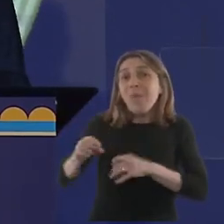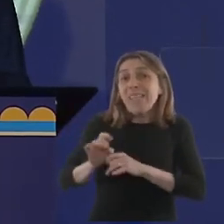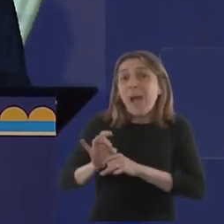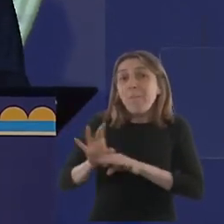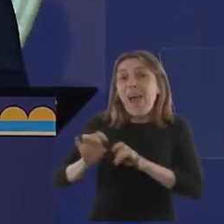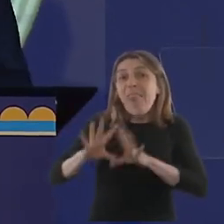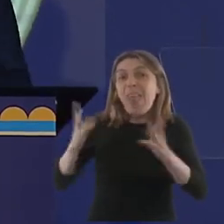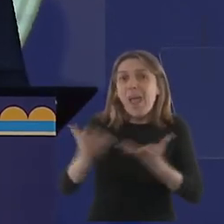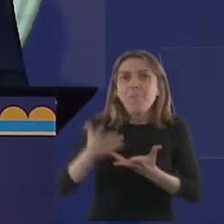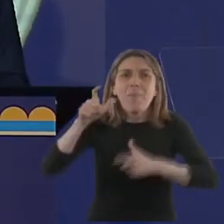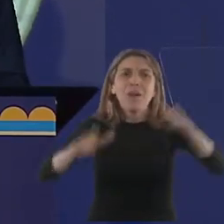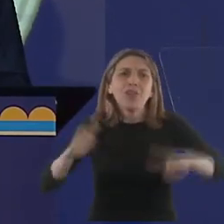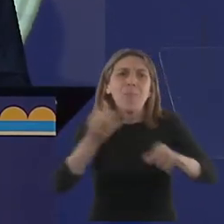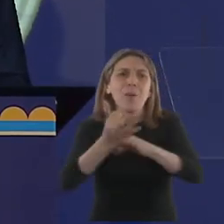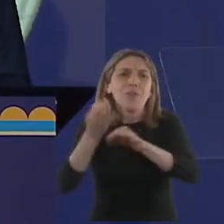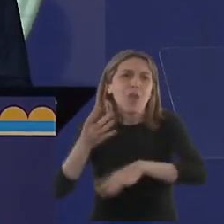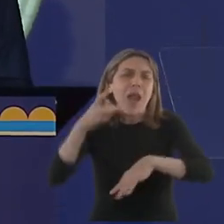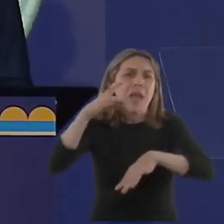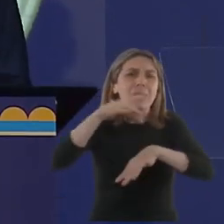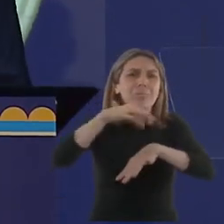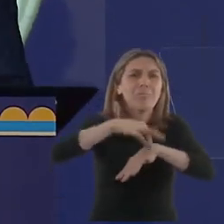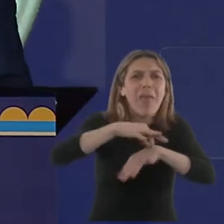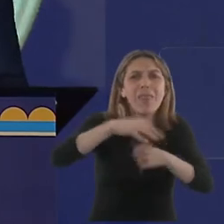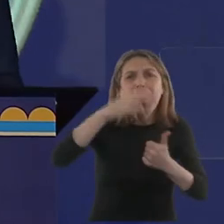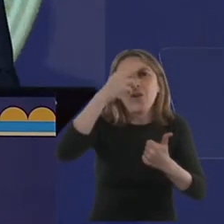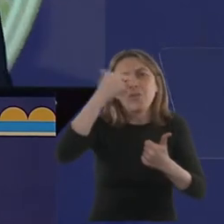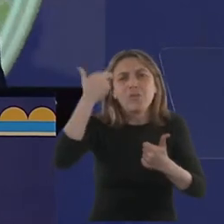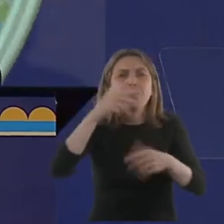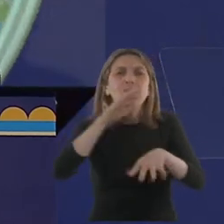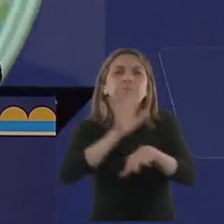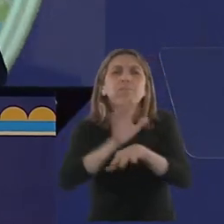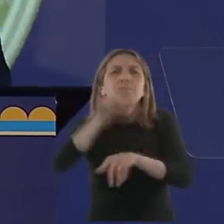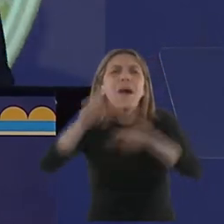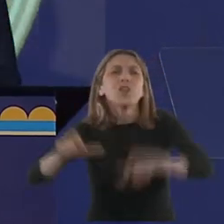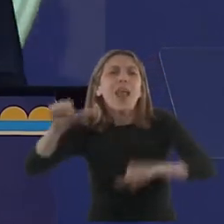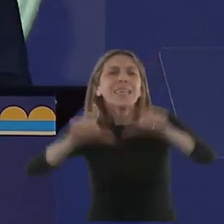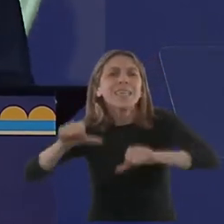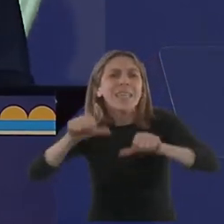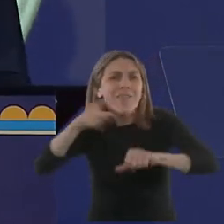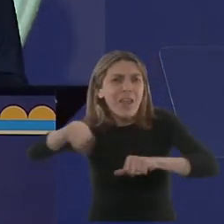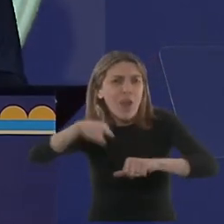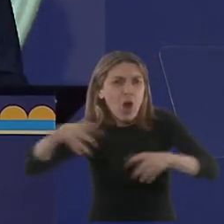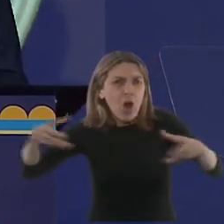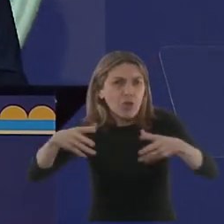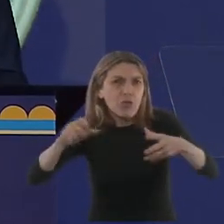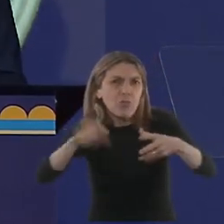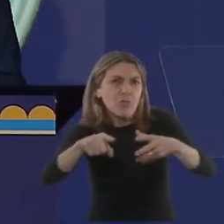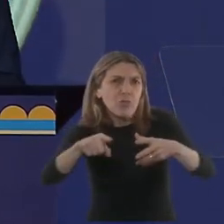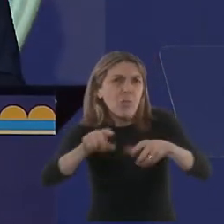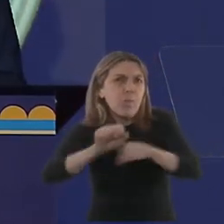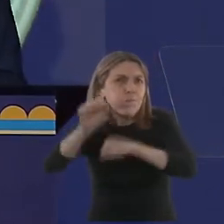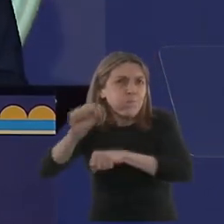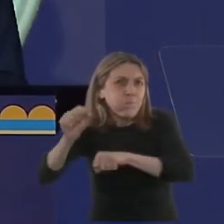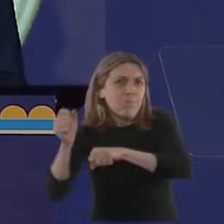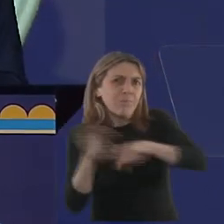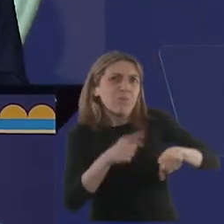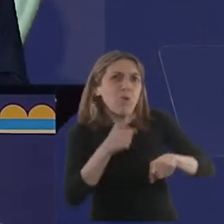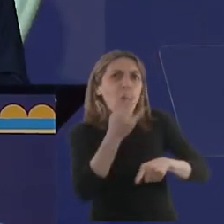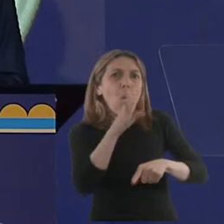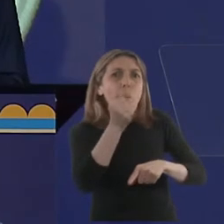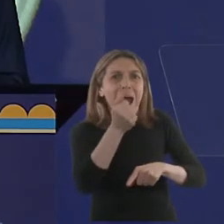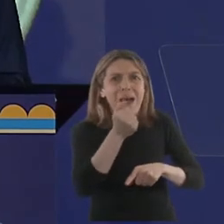profesionales de la salud en este tiempo, de los científicos, muchos de ellos de la Universidad de Buenos Aires, se